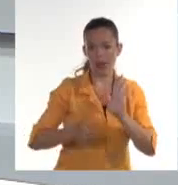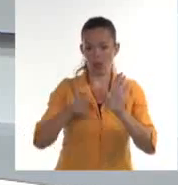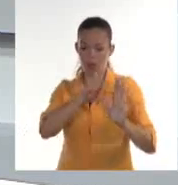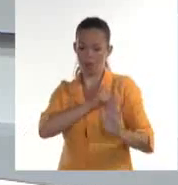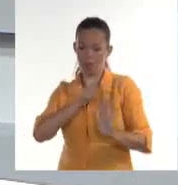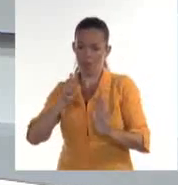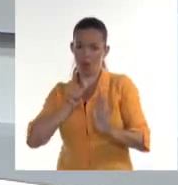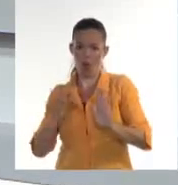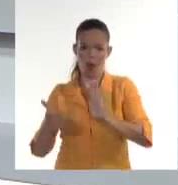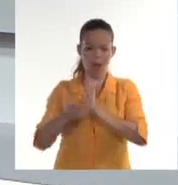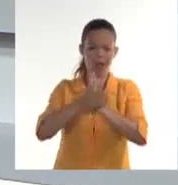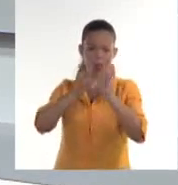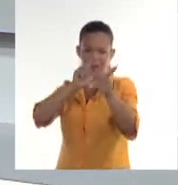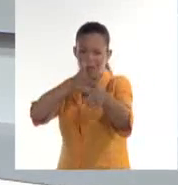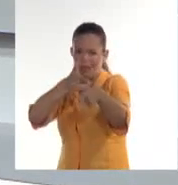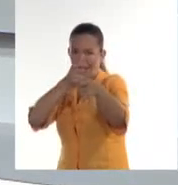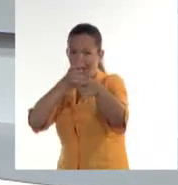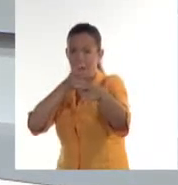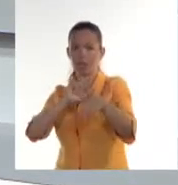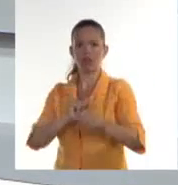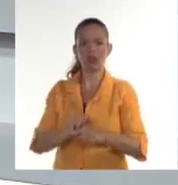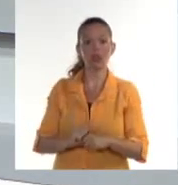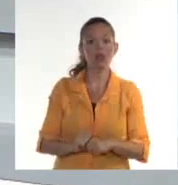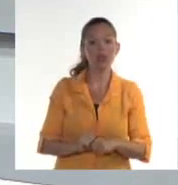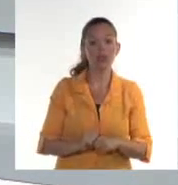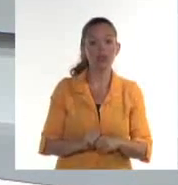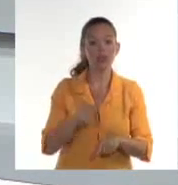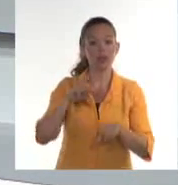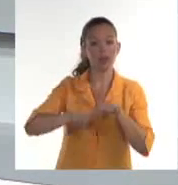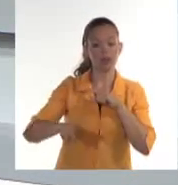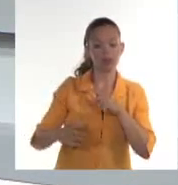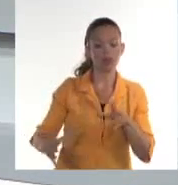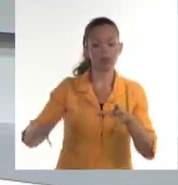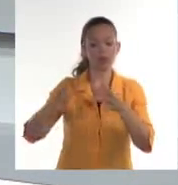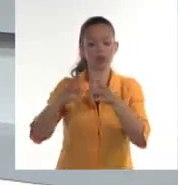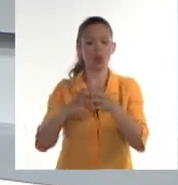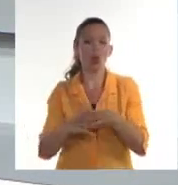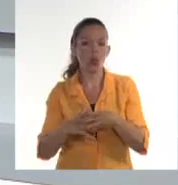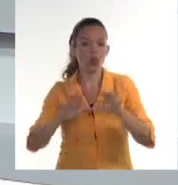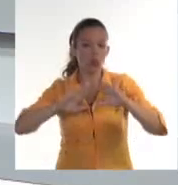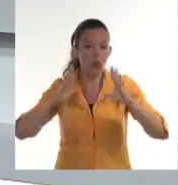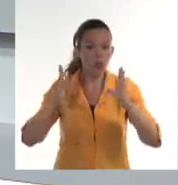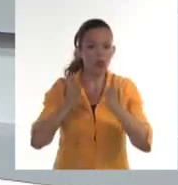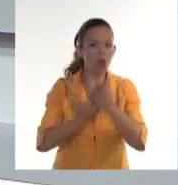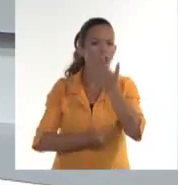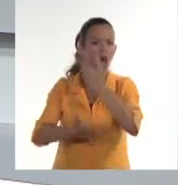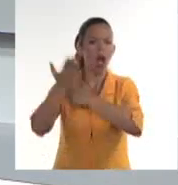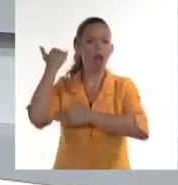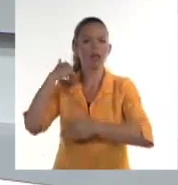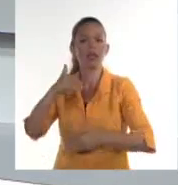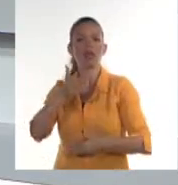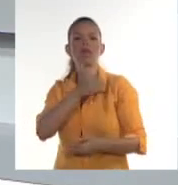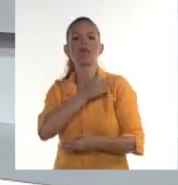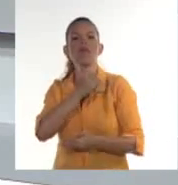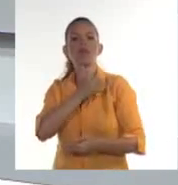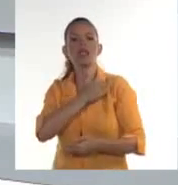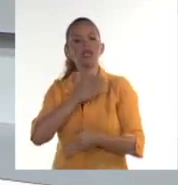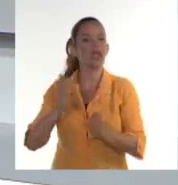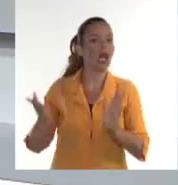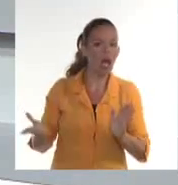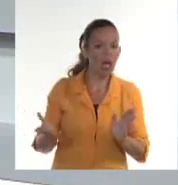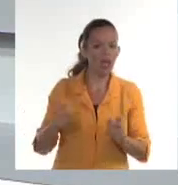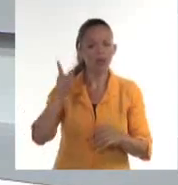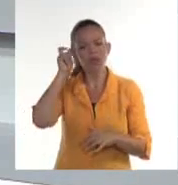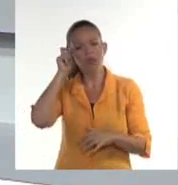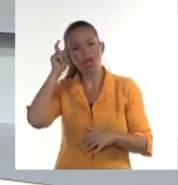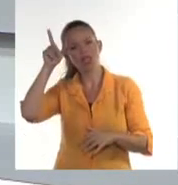armas de alias Barbecue y sus secuaces vinieron de viejos conocidos paramilitares igualmente conectados con quienes más